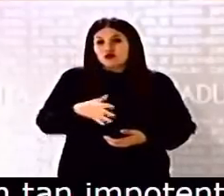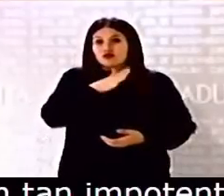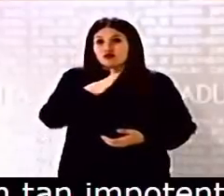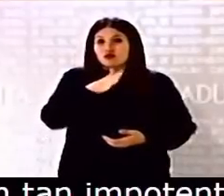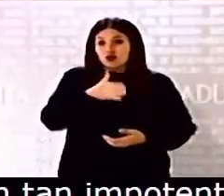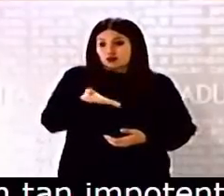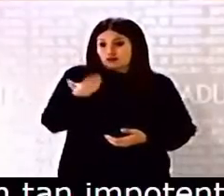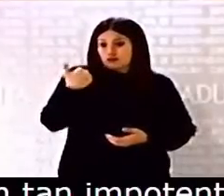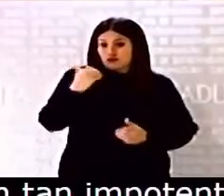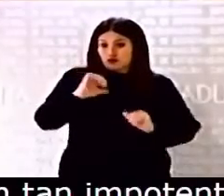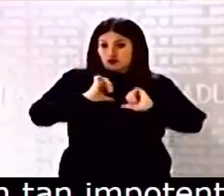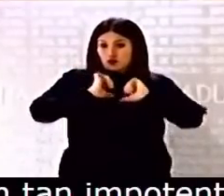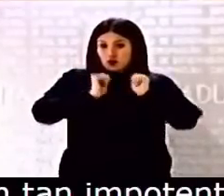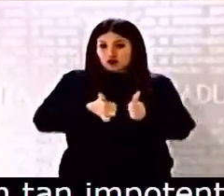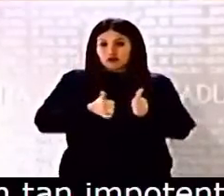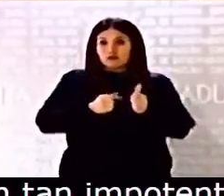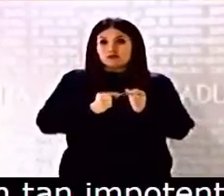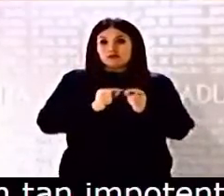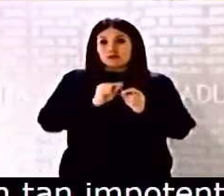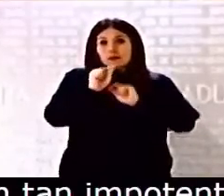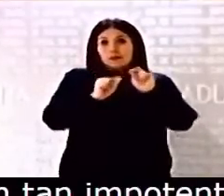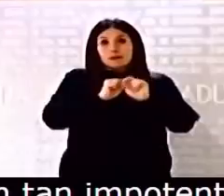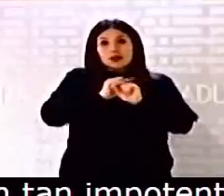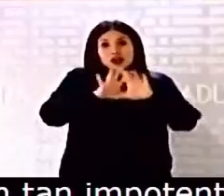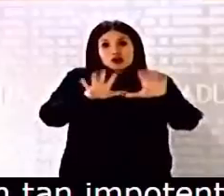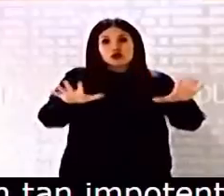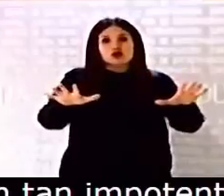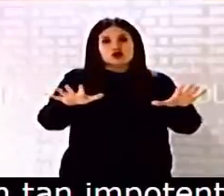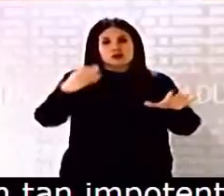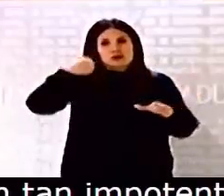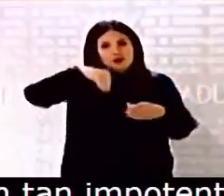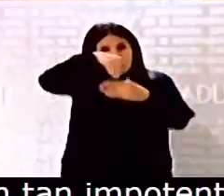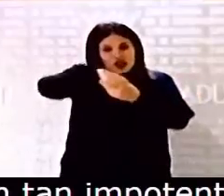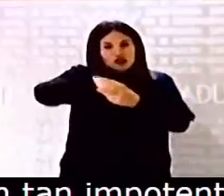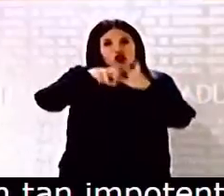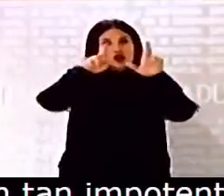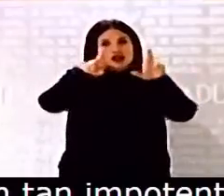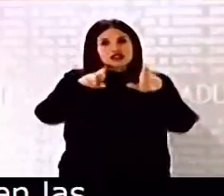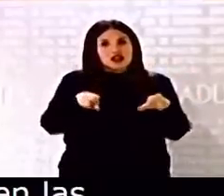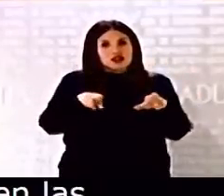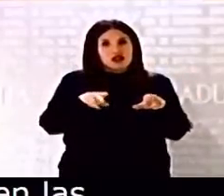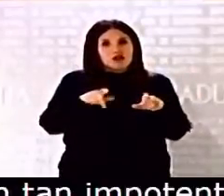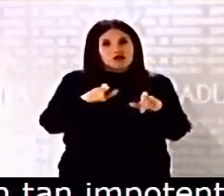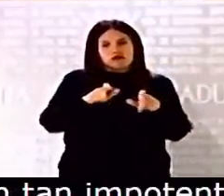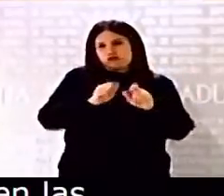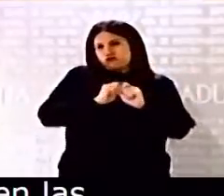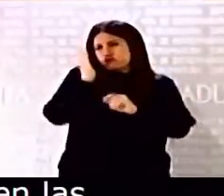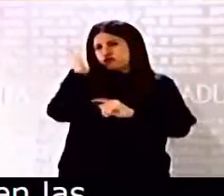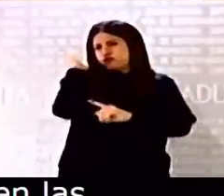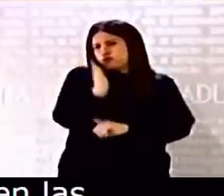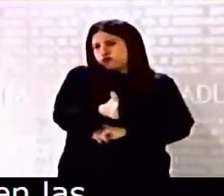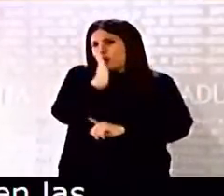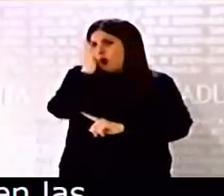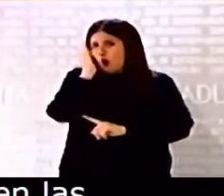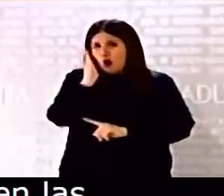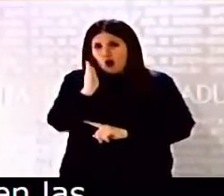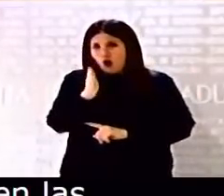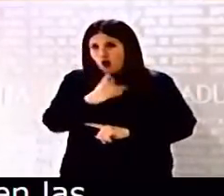el virus entraba en las residencias y tenía un comportamiento explosivo.